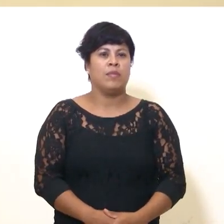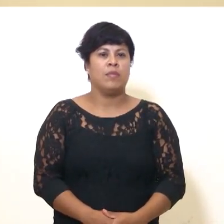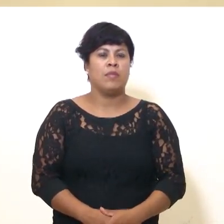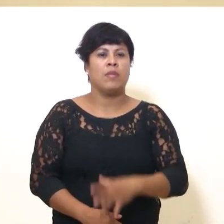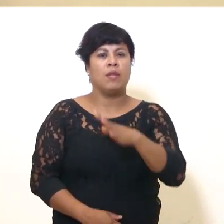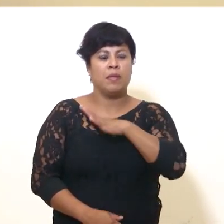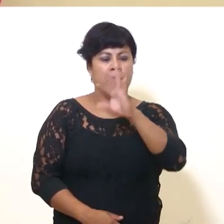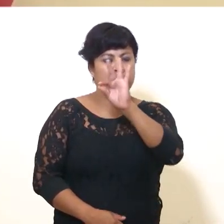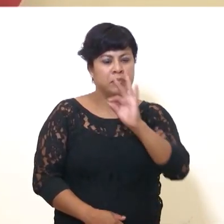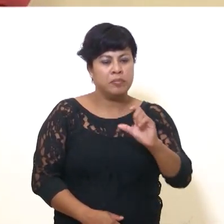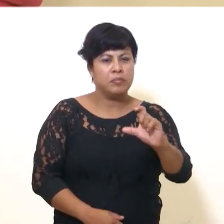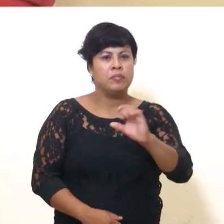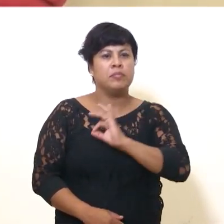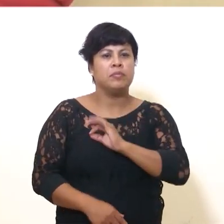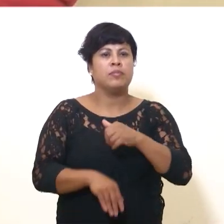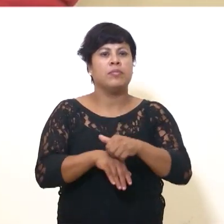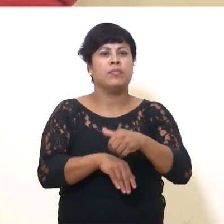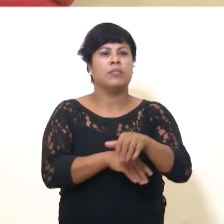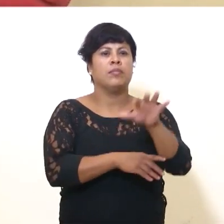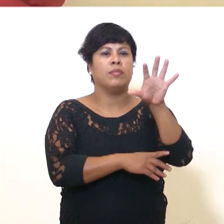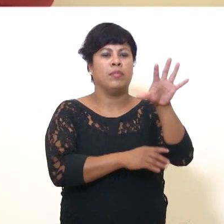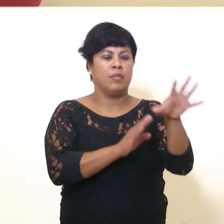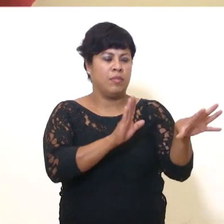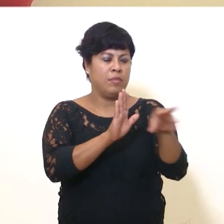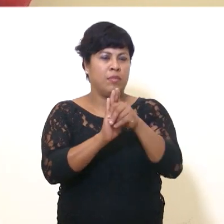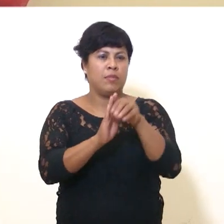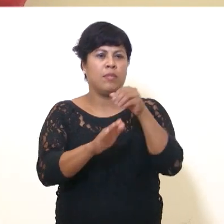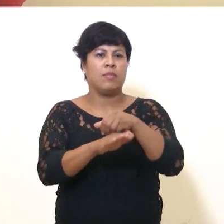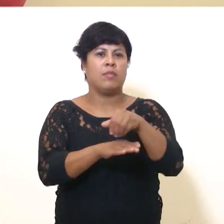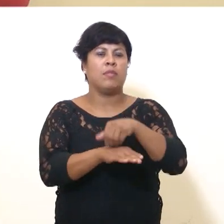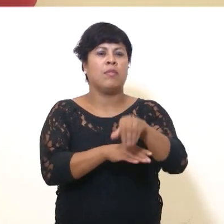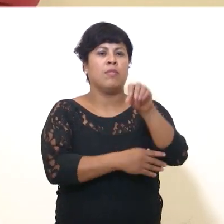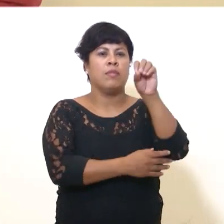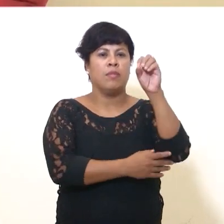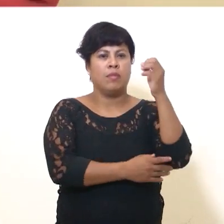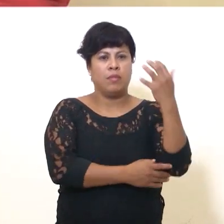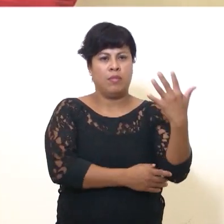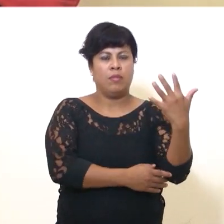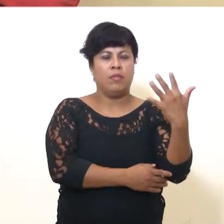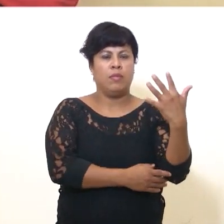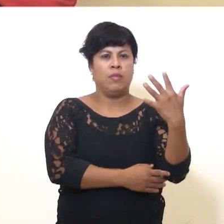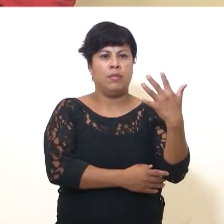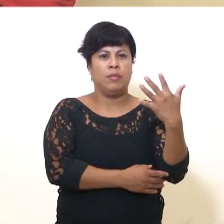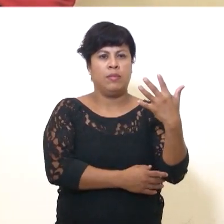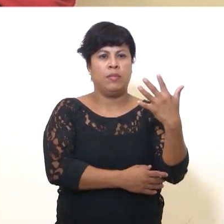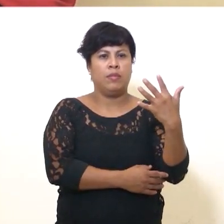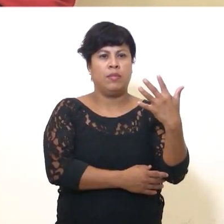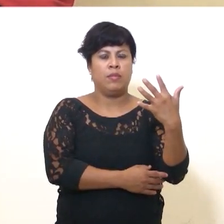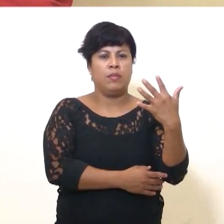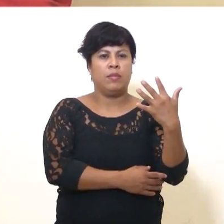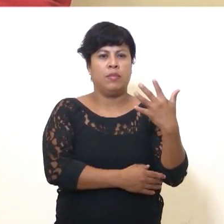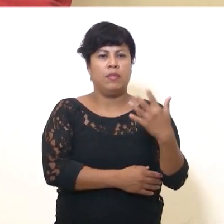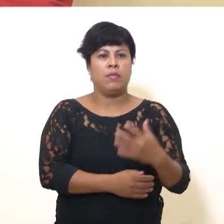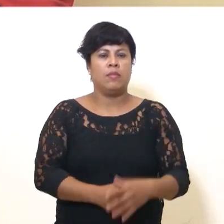poner aquí abajito y se los voy a copiar. Este es el número